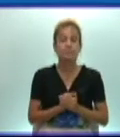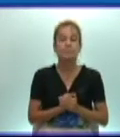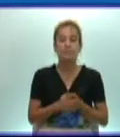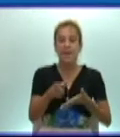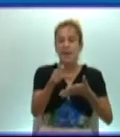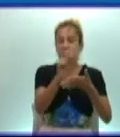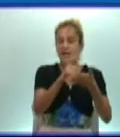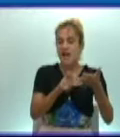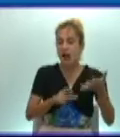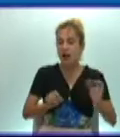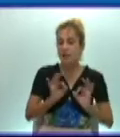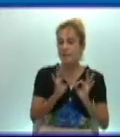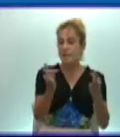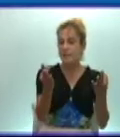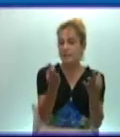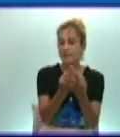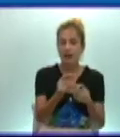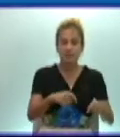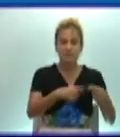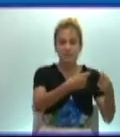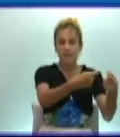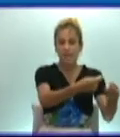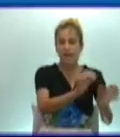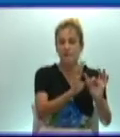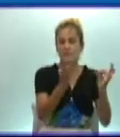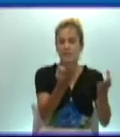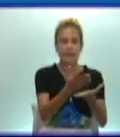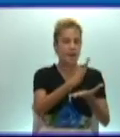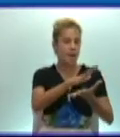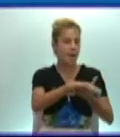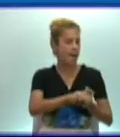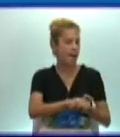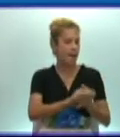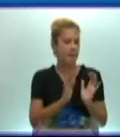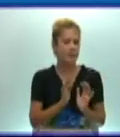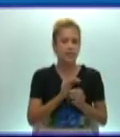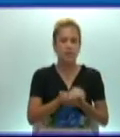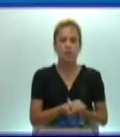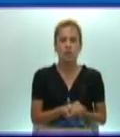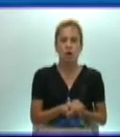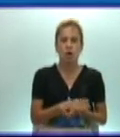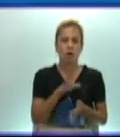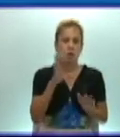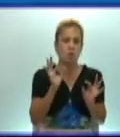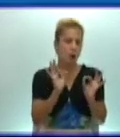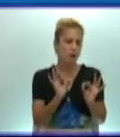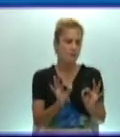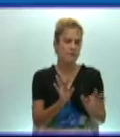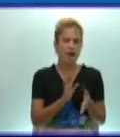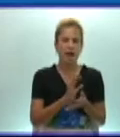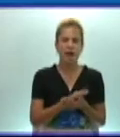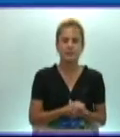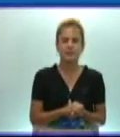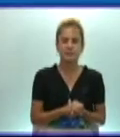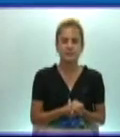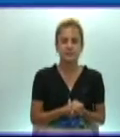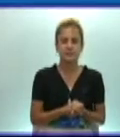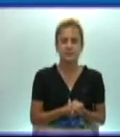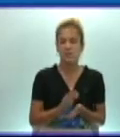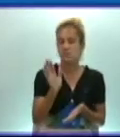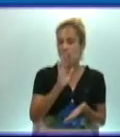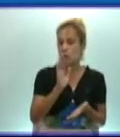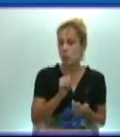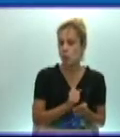familiar, que se envía a familiares o amigos y se emplea un lenguaje sencillo e informal. Tanto